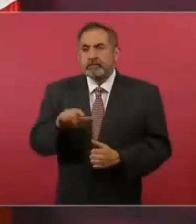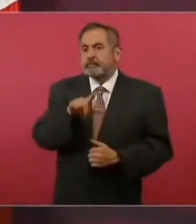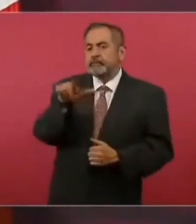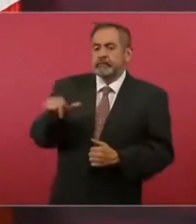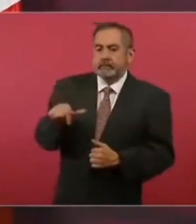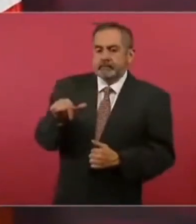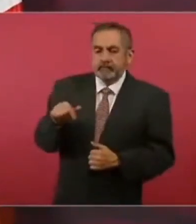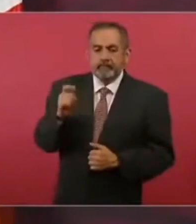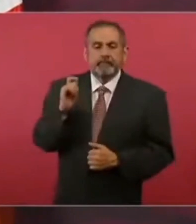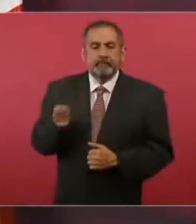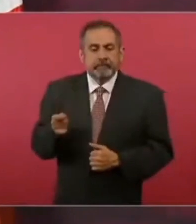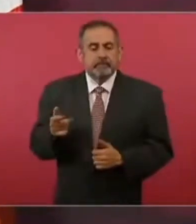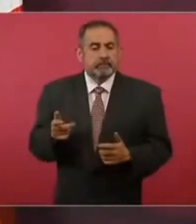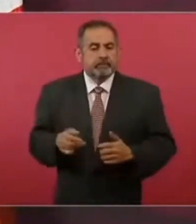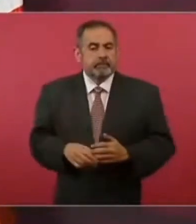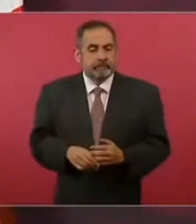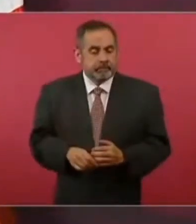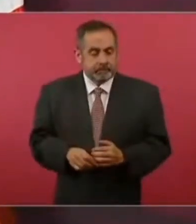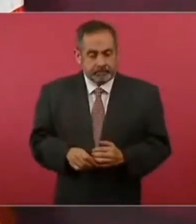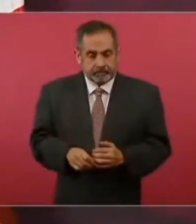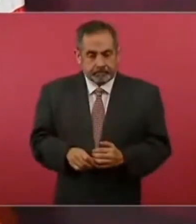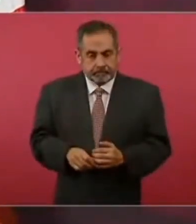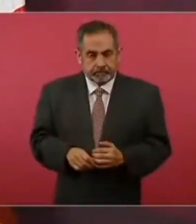después viene